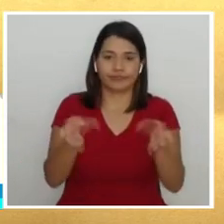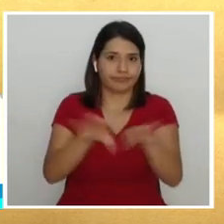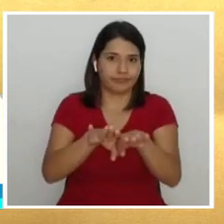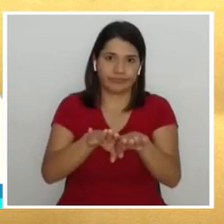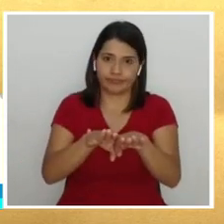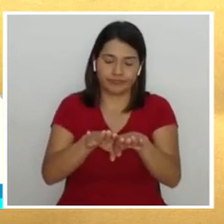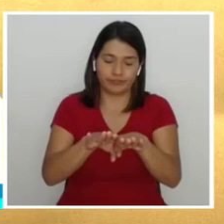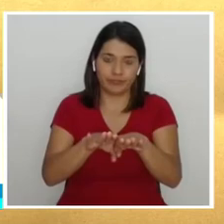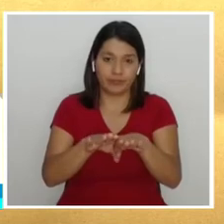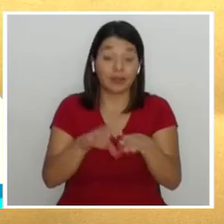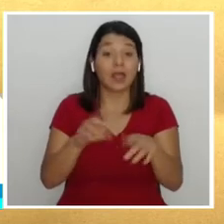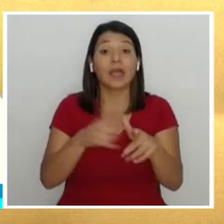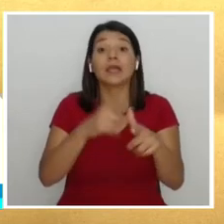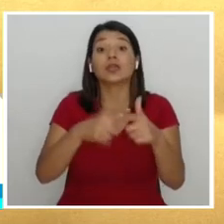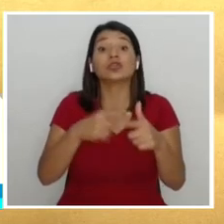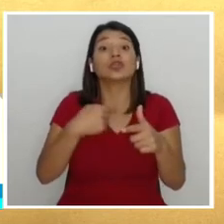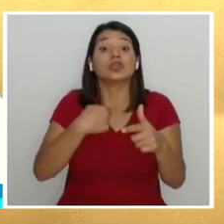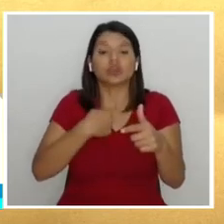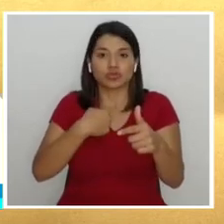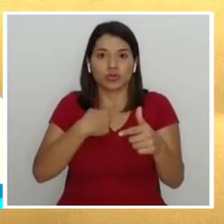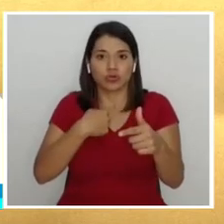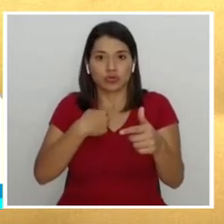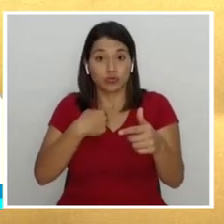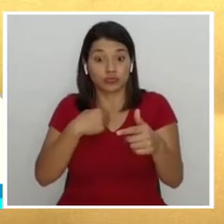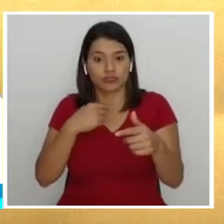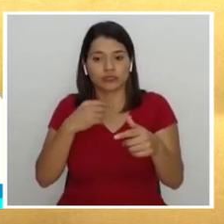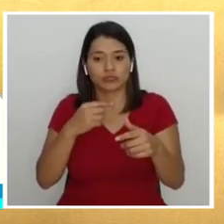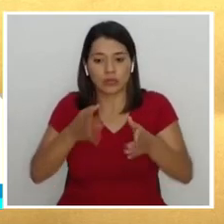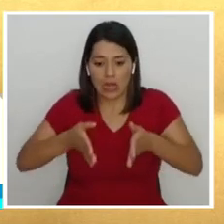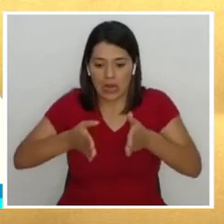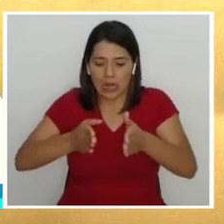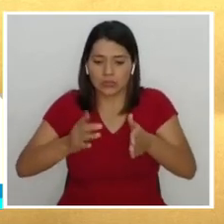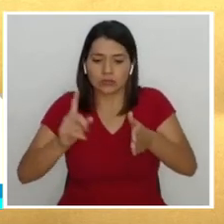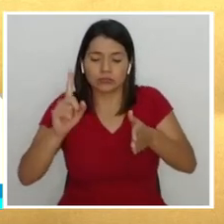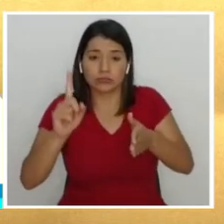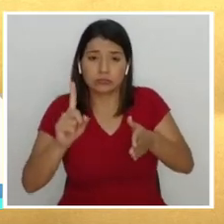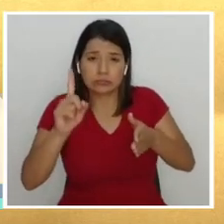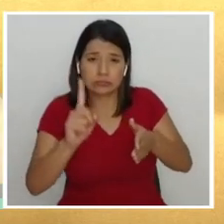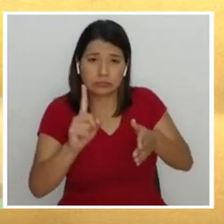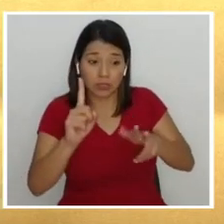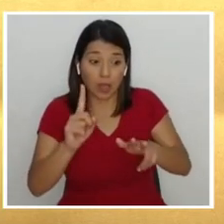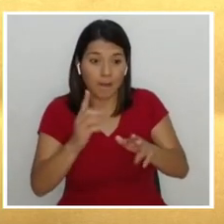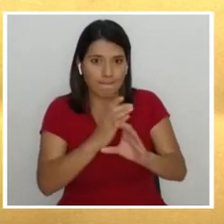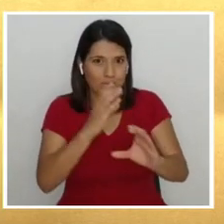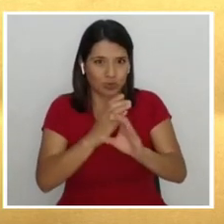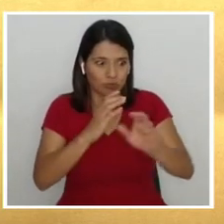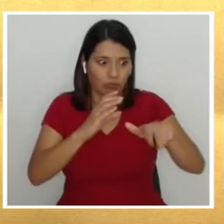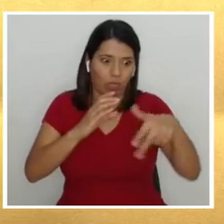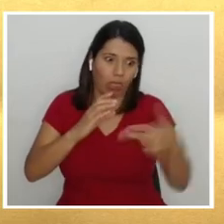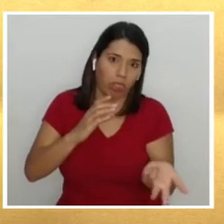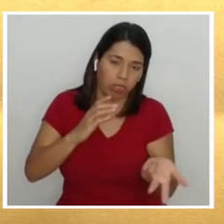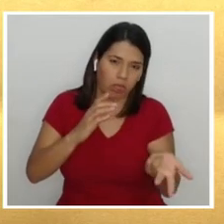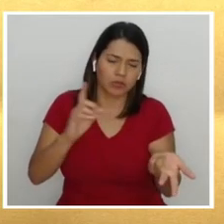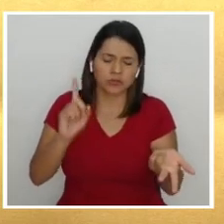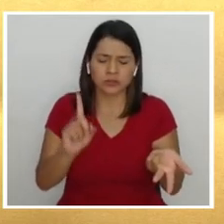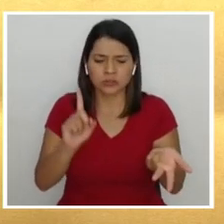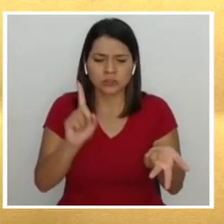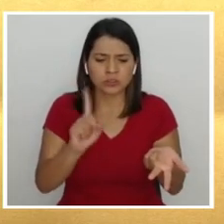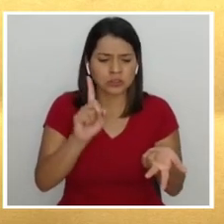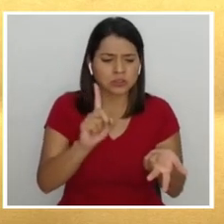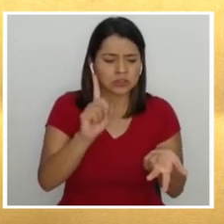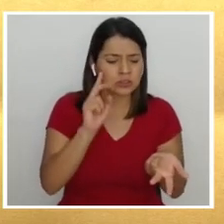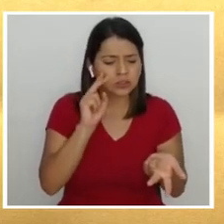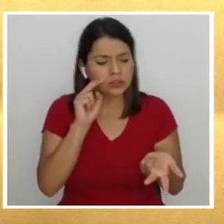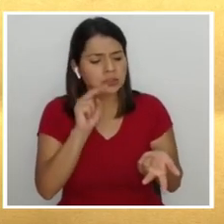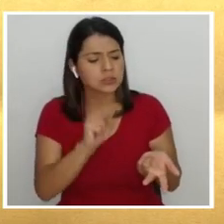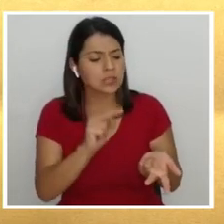acerqué al precipicio, al borde, para observar si efectivamente se trataba de un bus, porque la